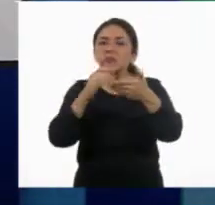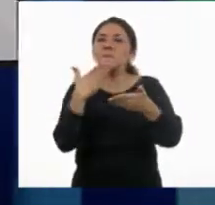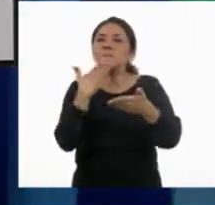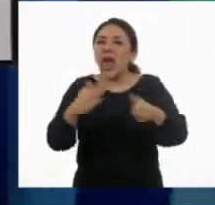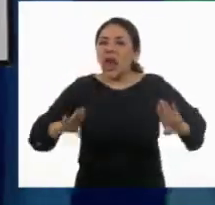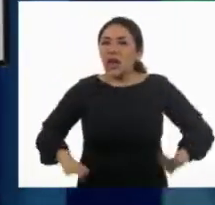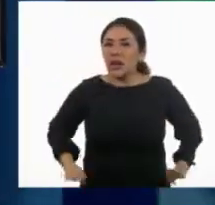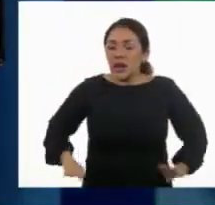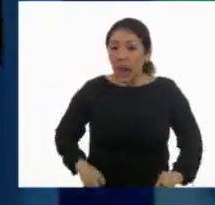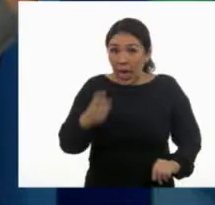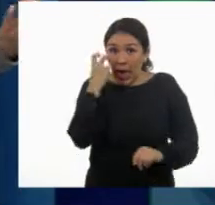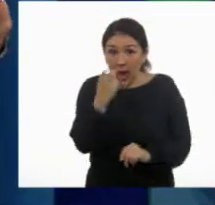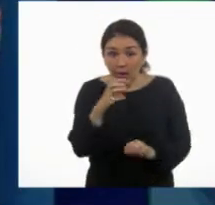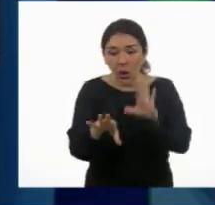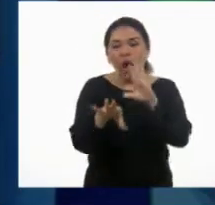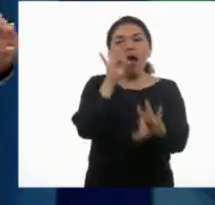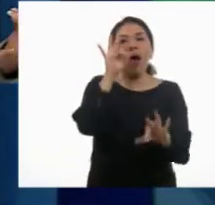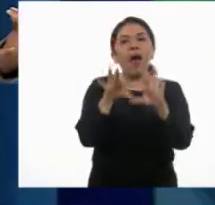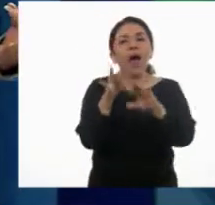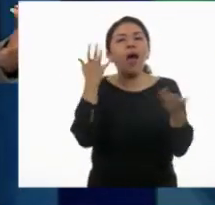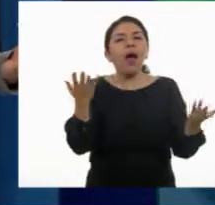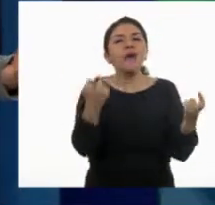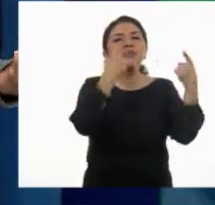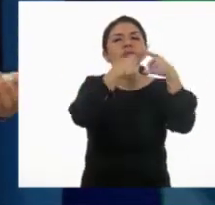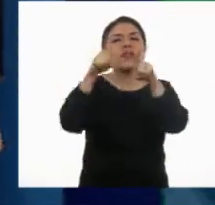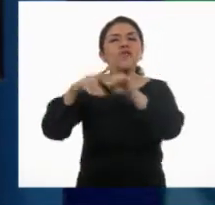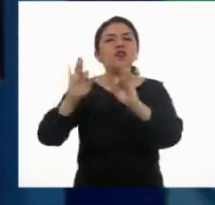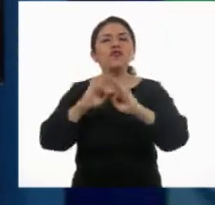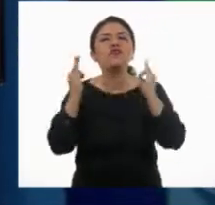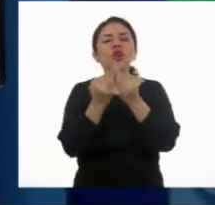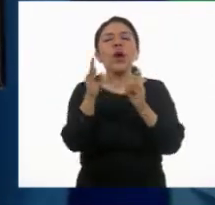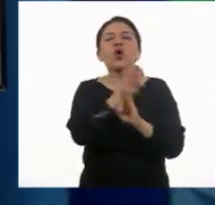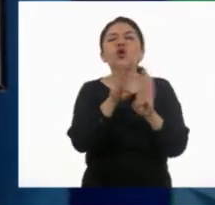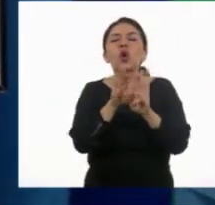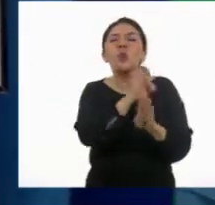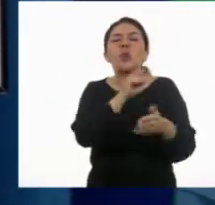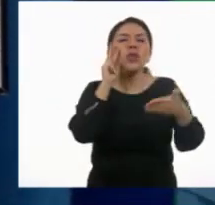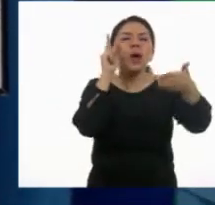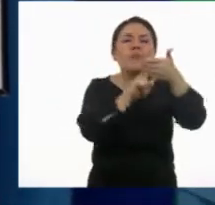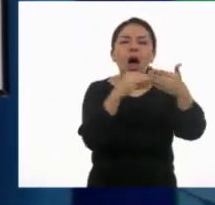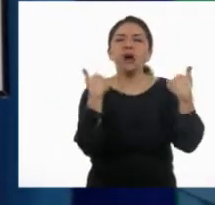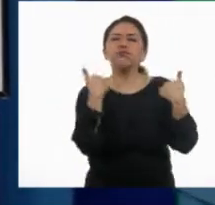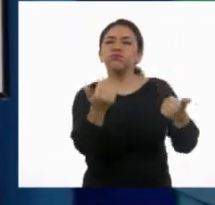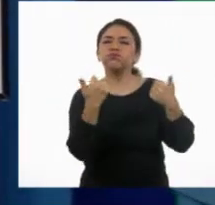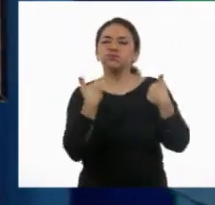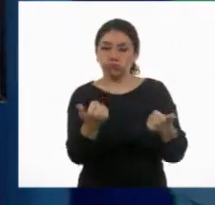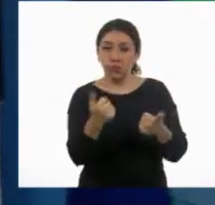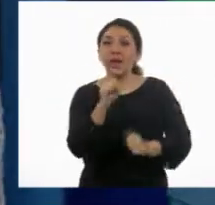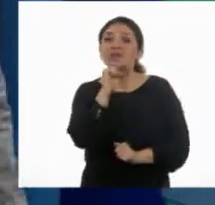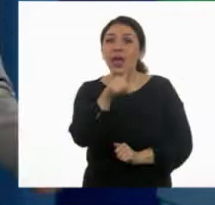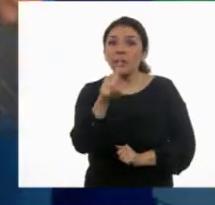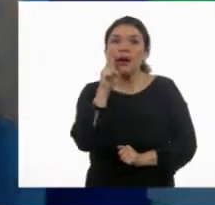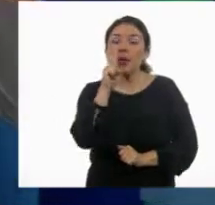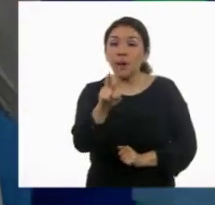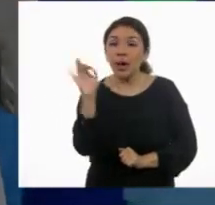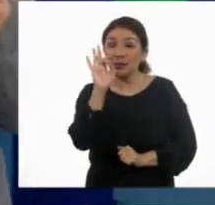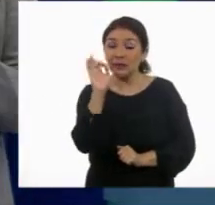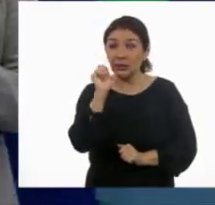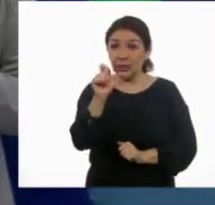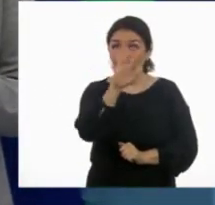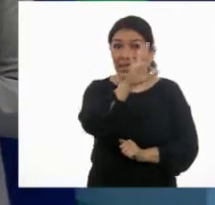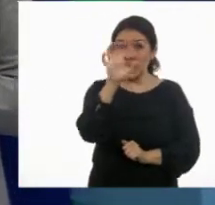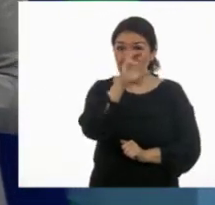Y con ello encontramos diversas formas de leerlo. También hemos comprobado que